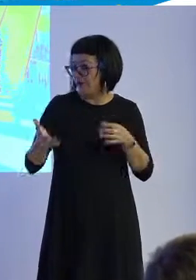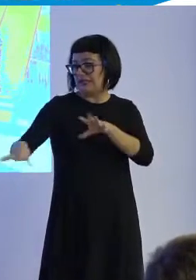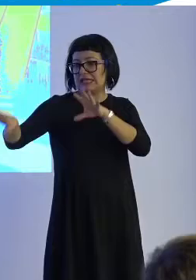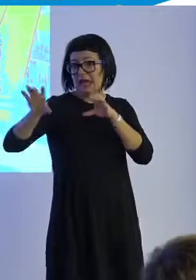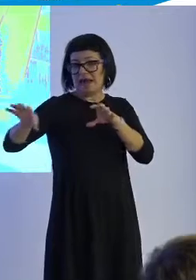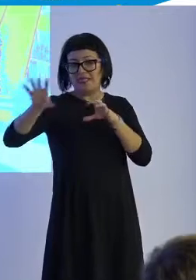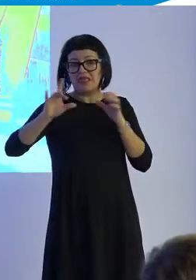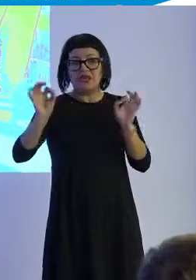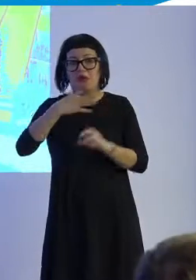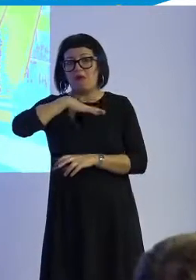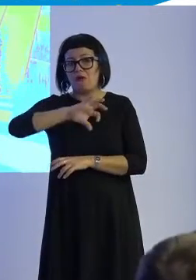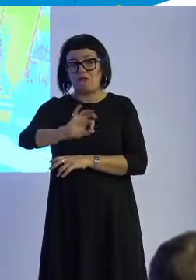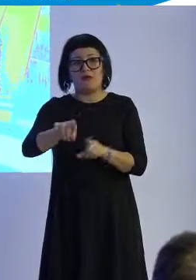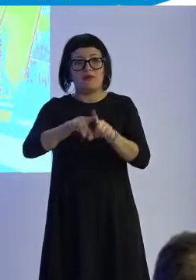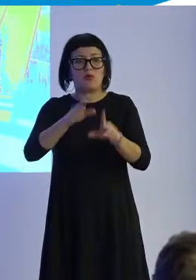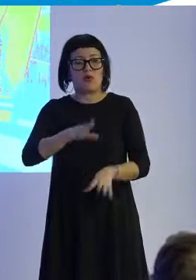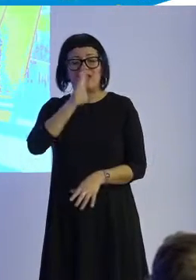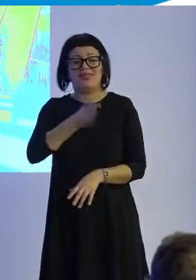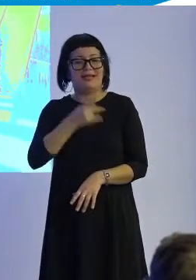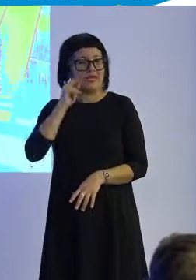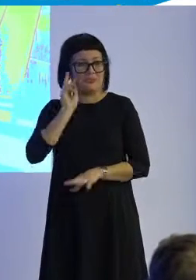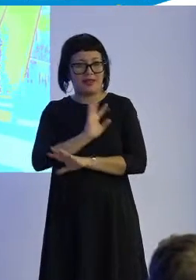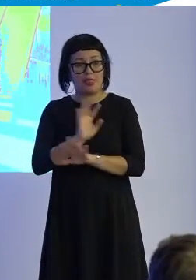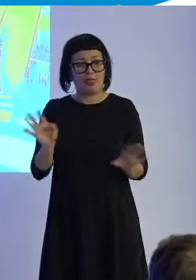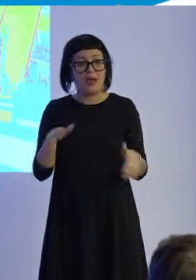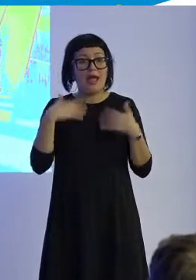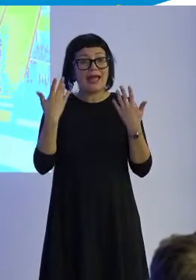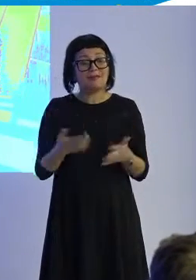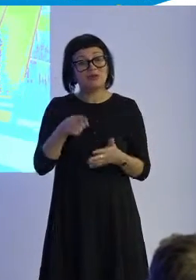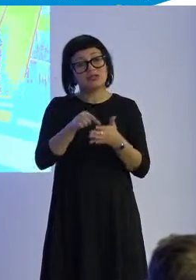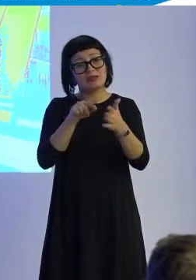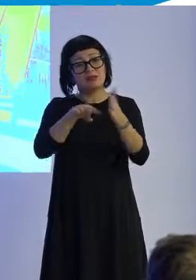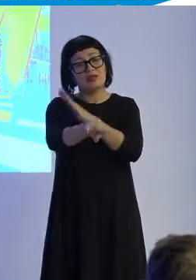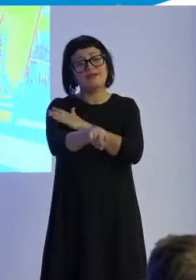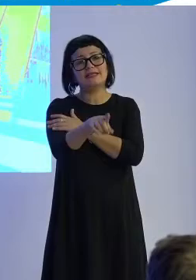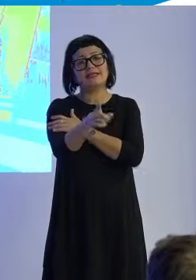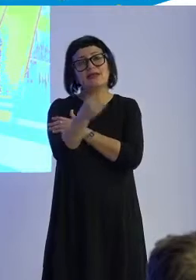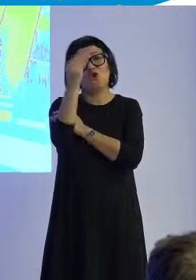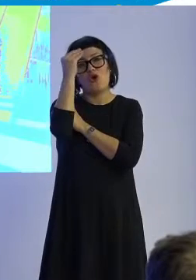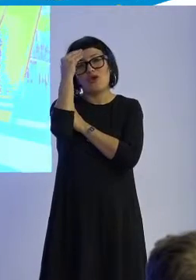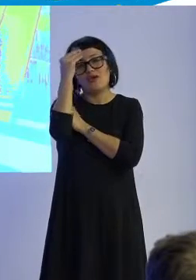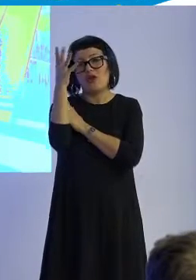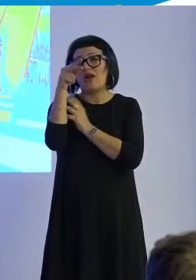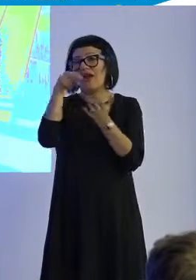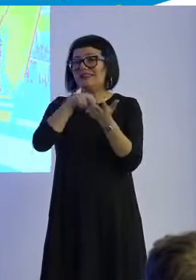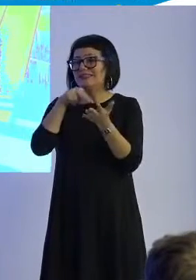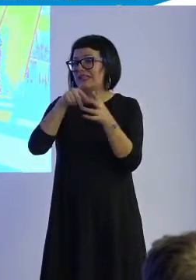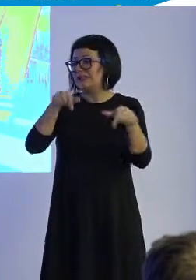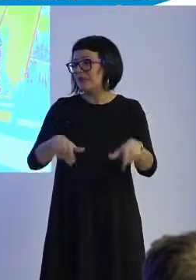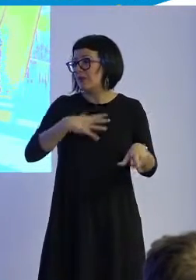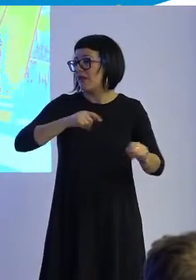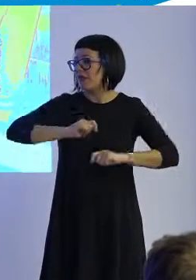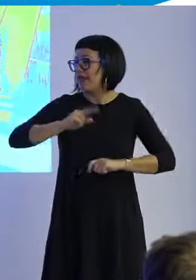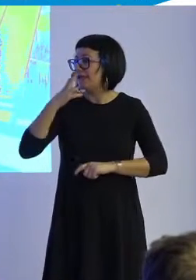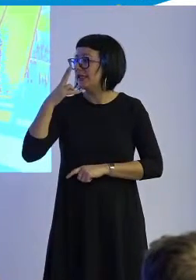ser directamente un tipo de experiencia. Entonces, en ese sentido, esto es algo que creo que los que estéis aquí os puede ser muy interesante,